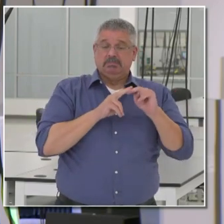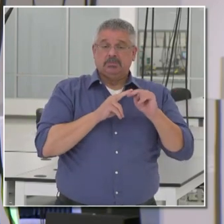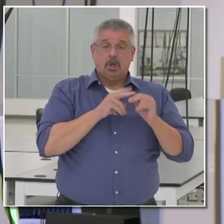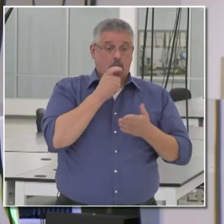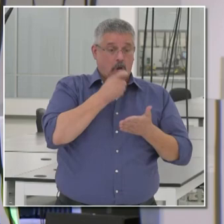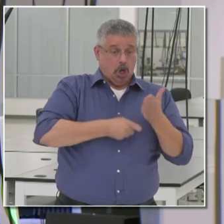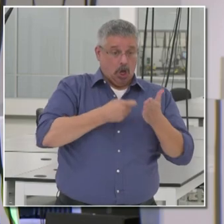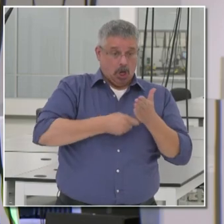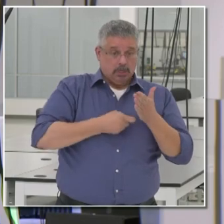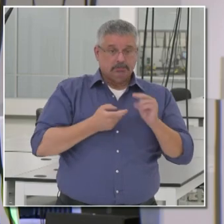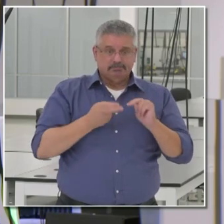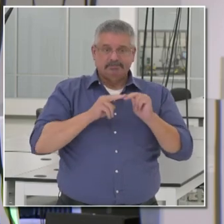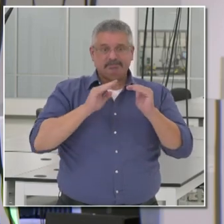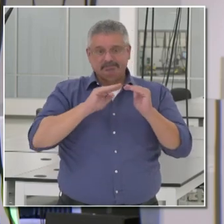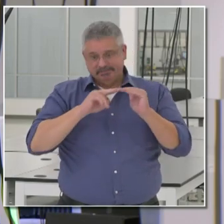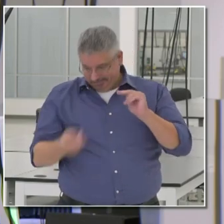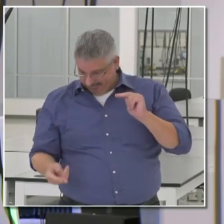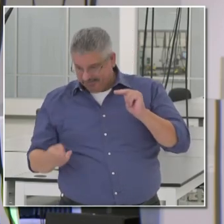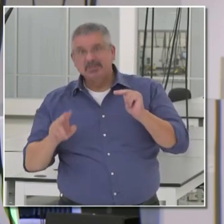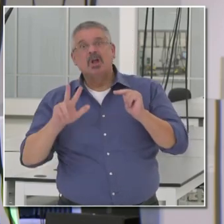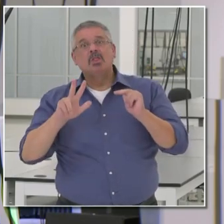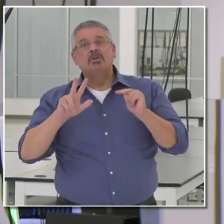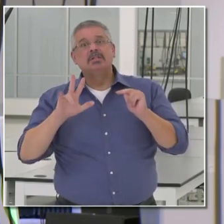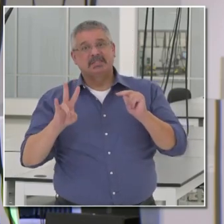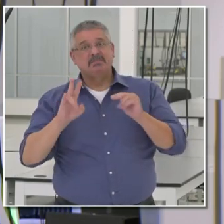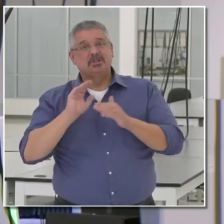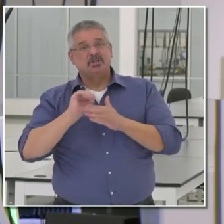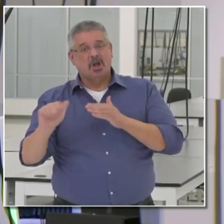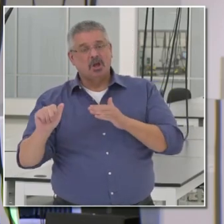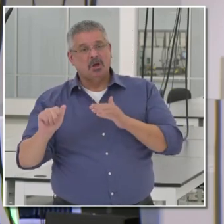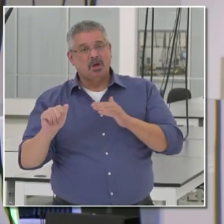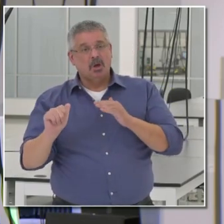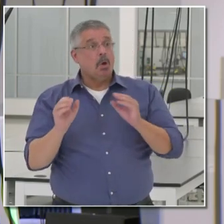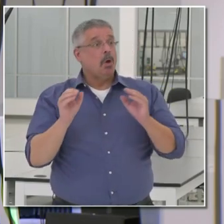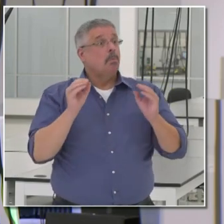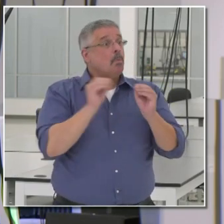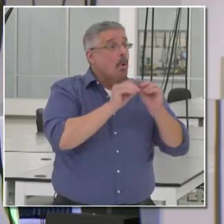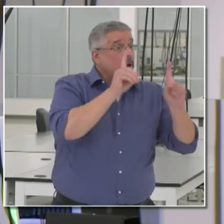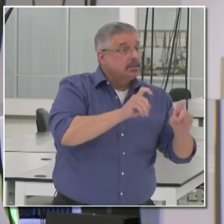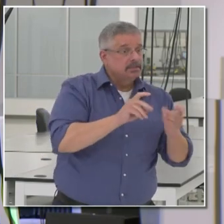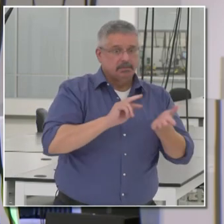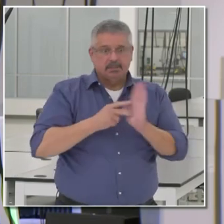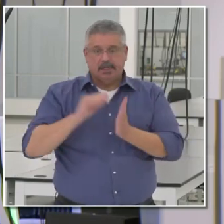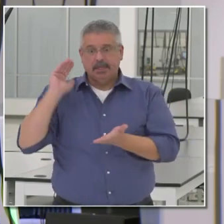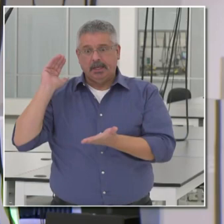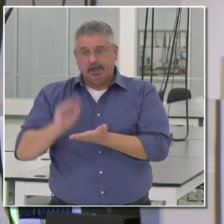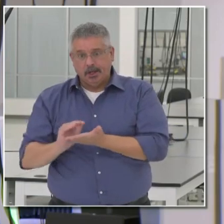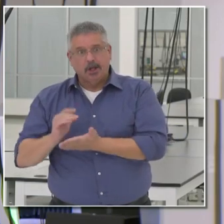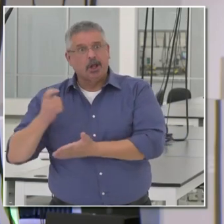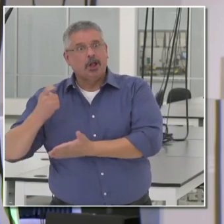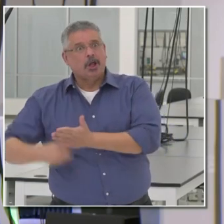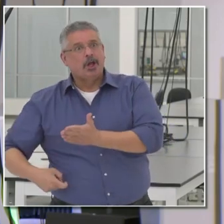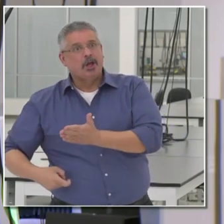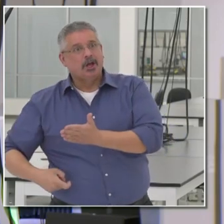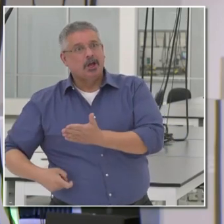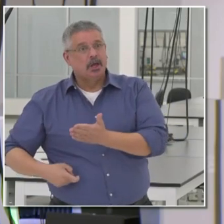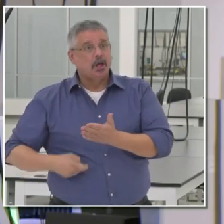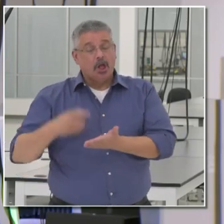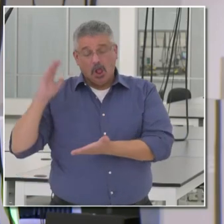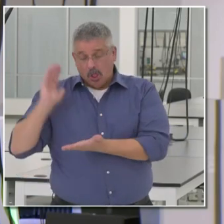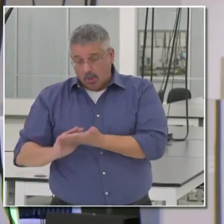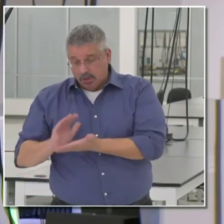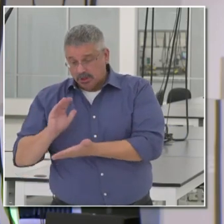nuestra capacidad el costo será en 37 dólares y 78 centavos más volumen costo más bajo